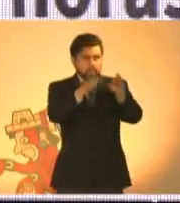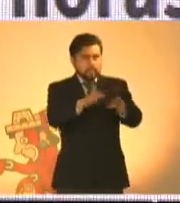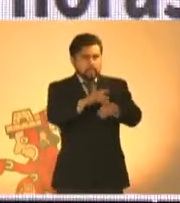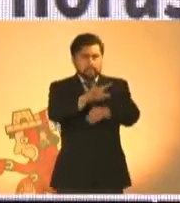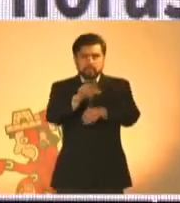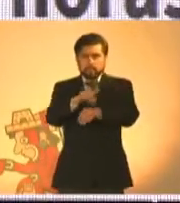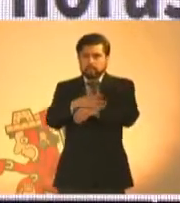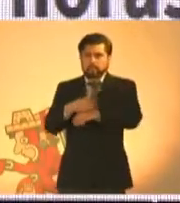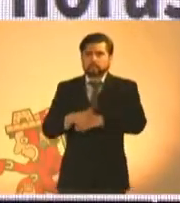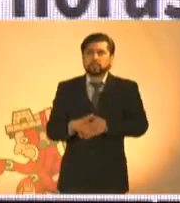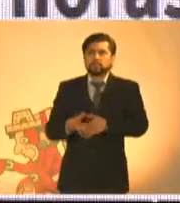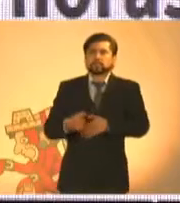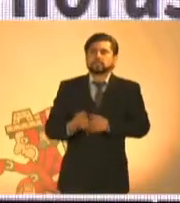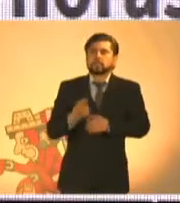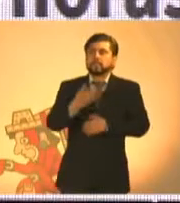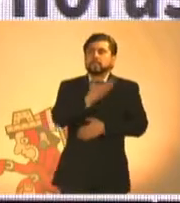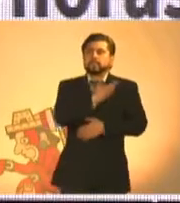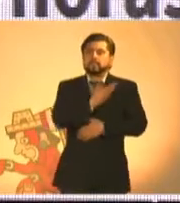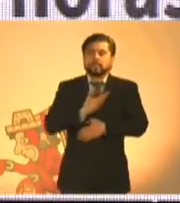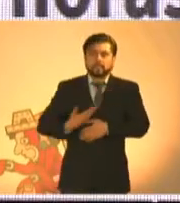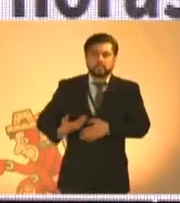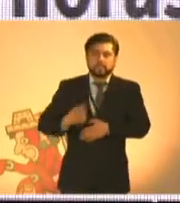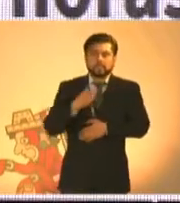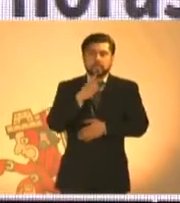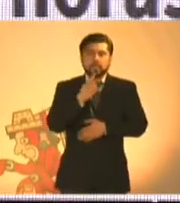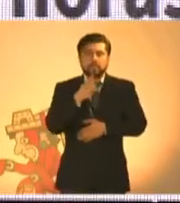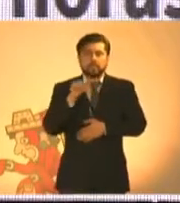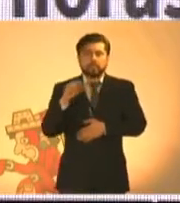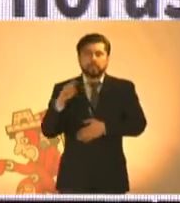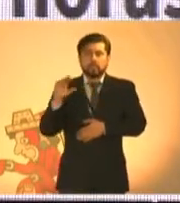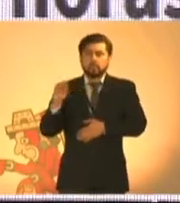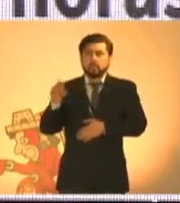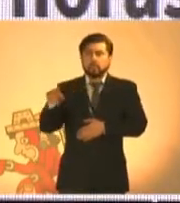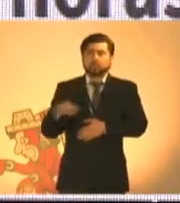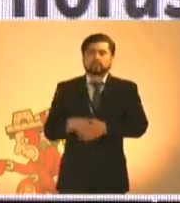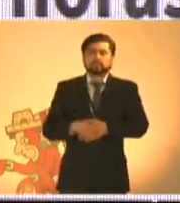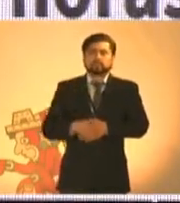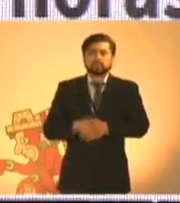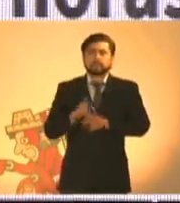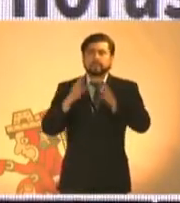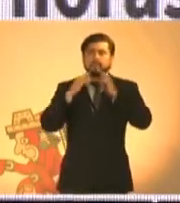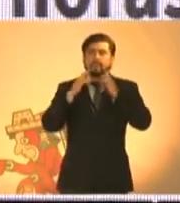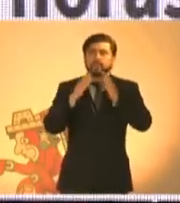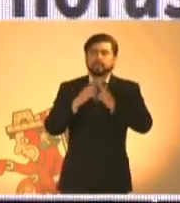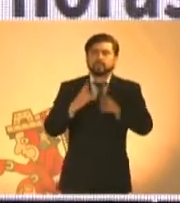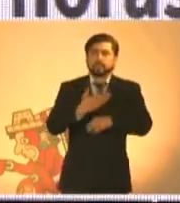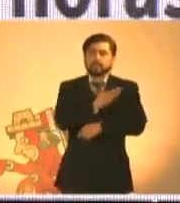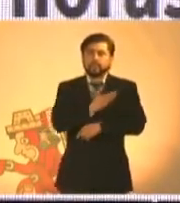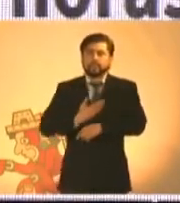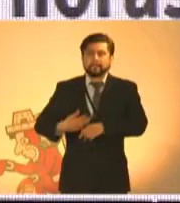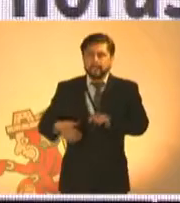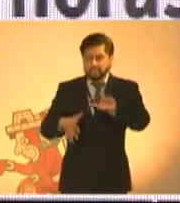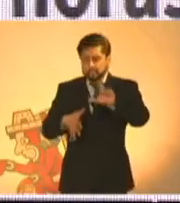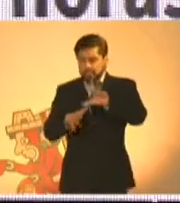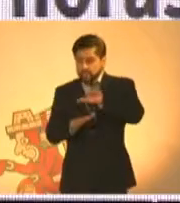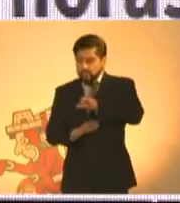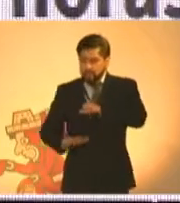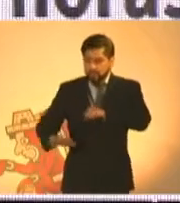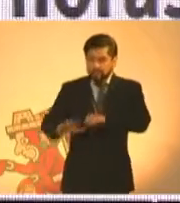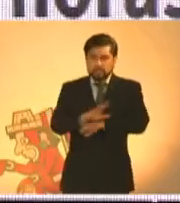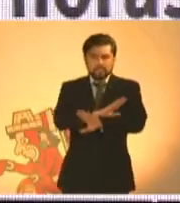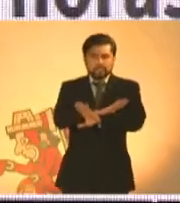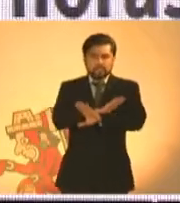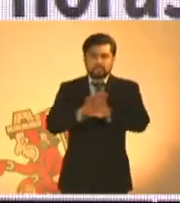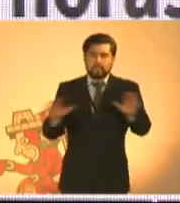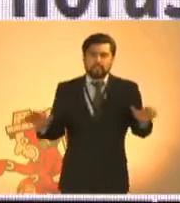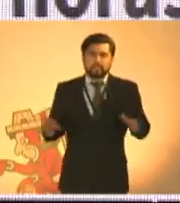intervención de nuestro presidente andrés manuel en la reunión de presidentes de américa latina' diciendo ya hasta que